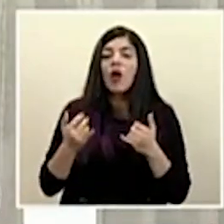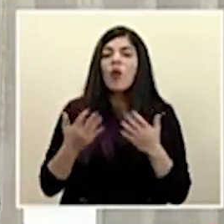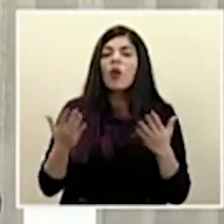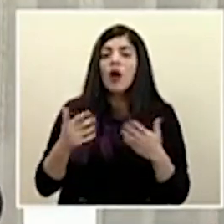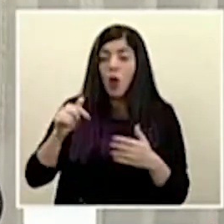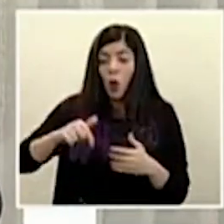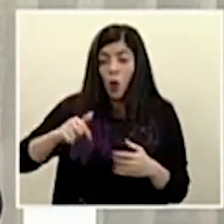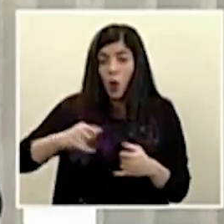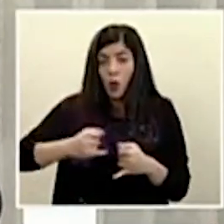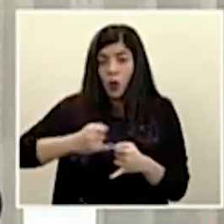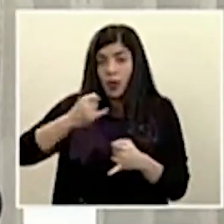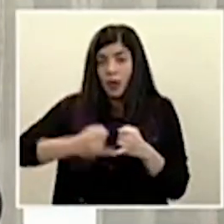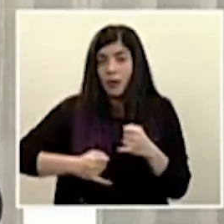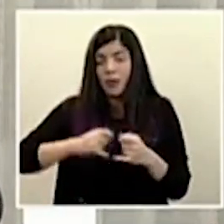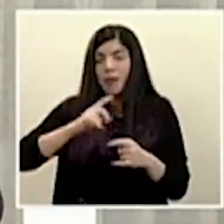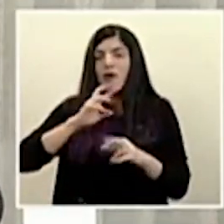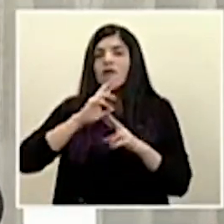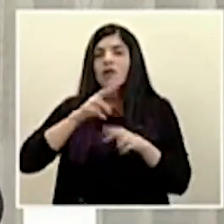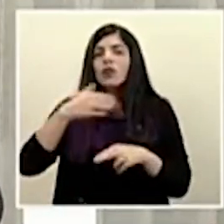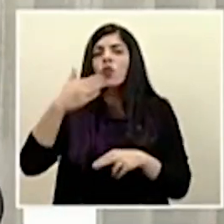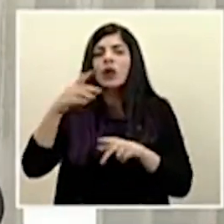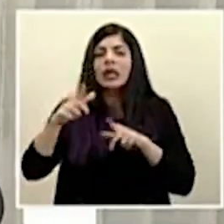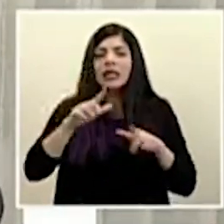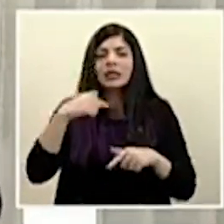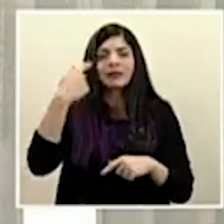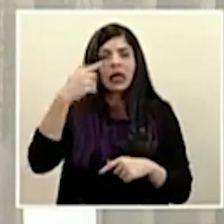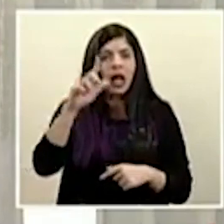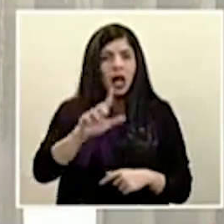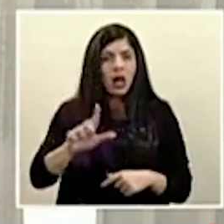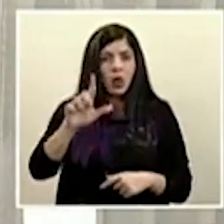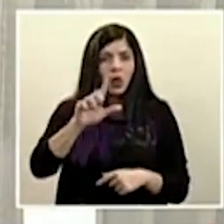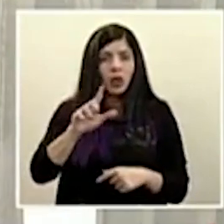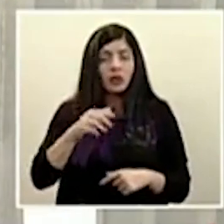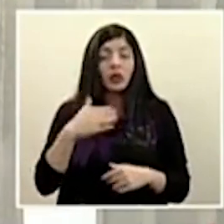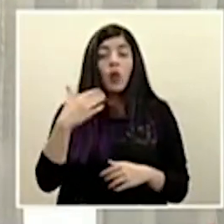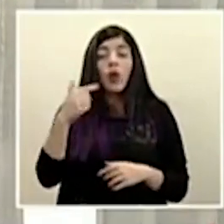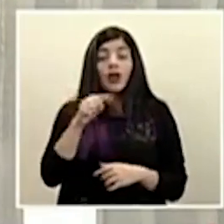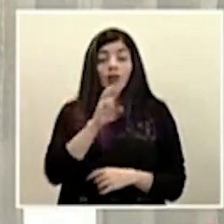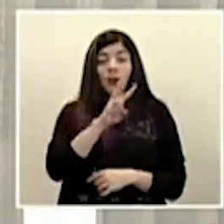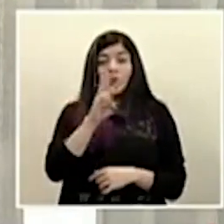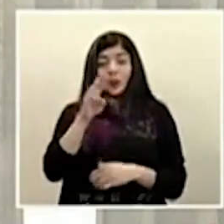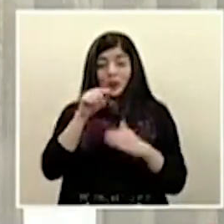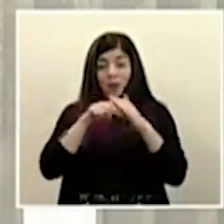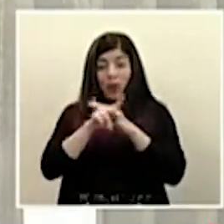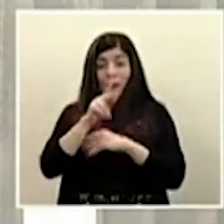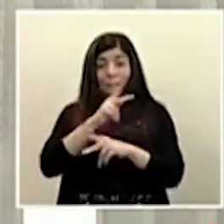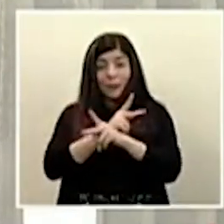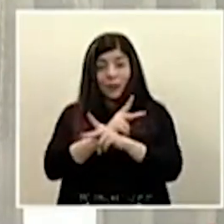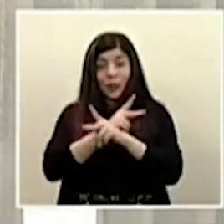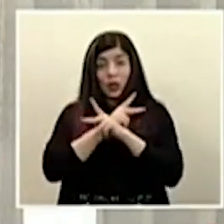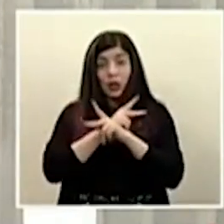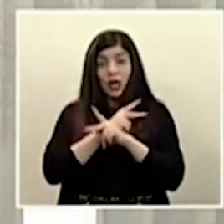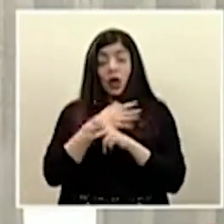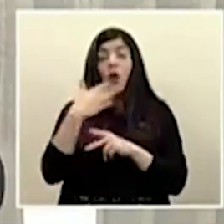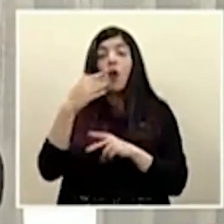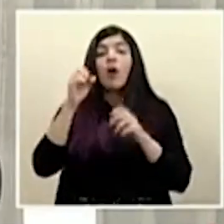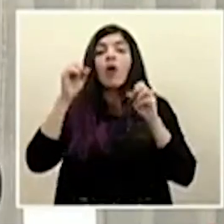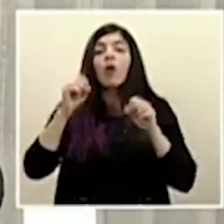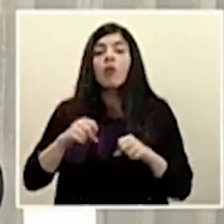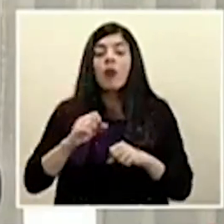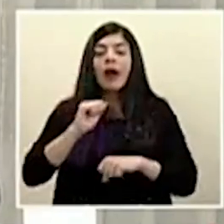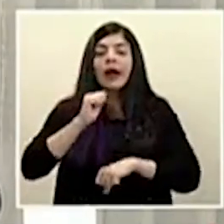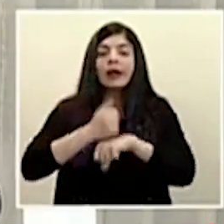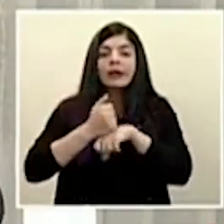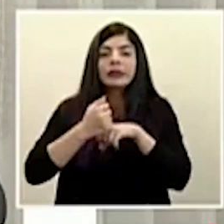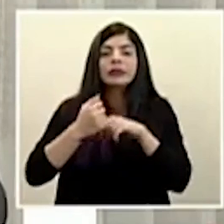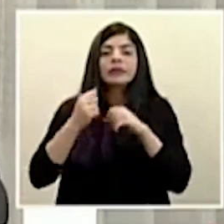hoy, y veremos sus resultados el lunes, cuando en la plataforma Proteger podamos ya tener un canal para ayudar a